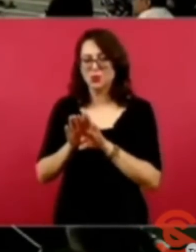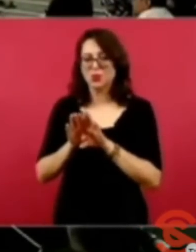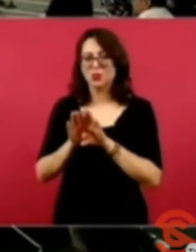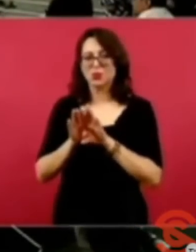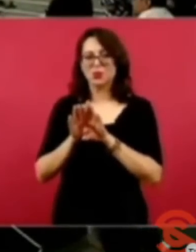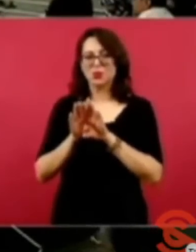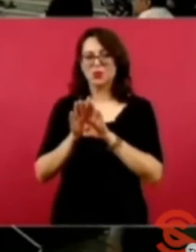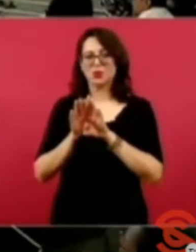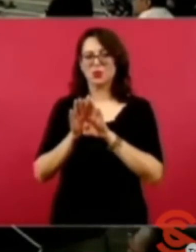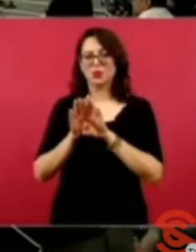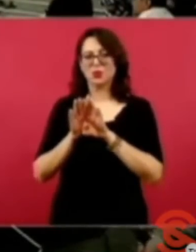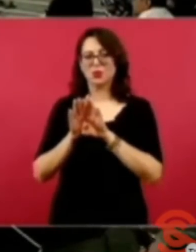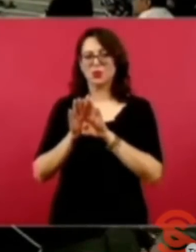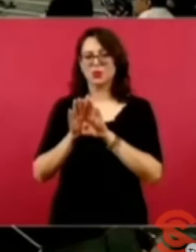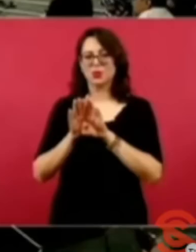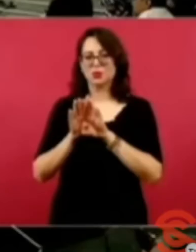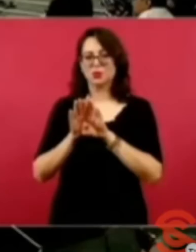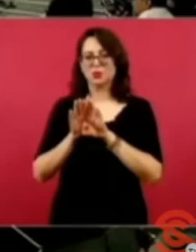Fuentes.